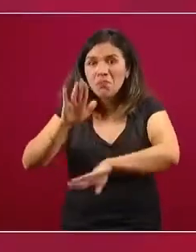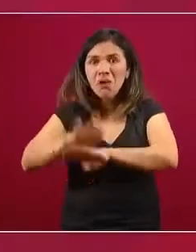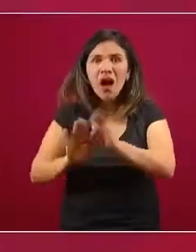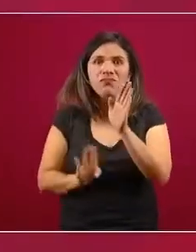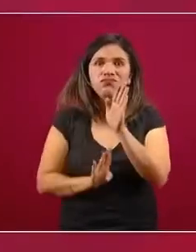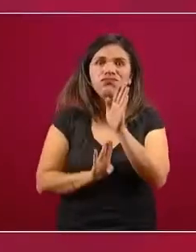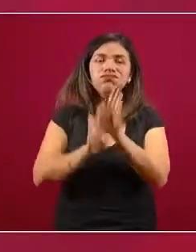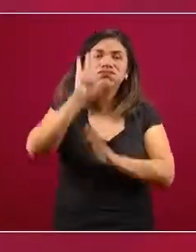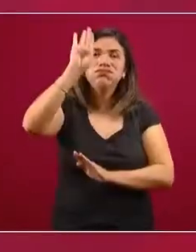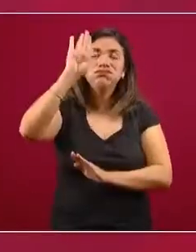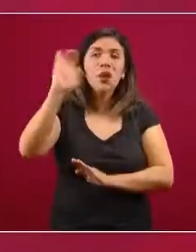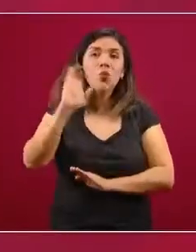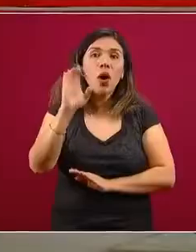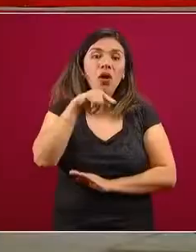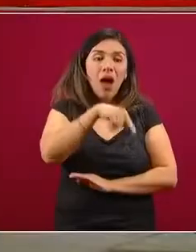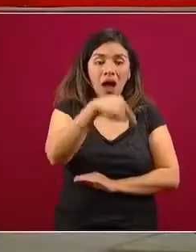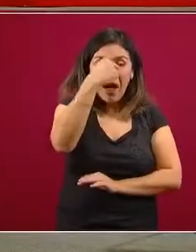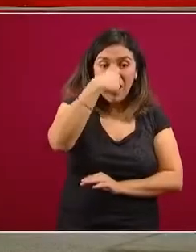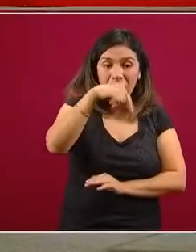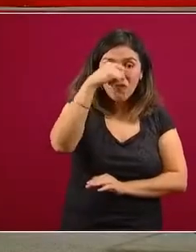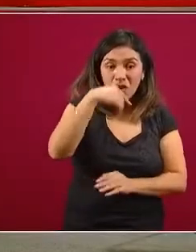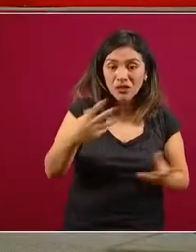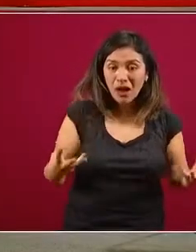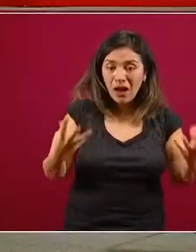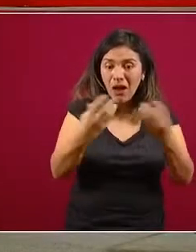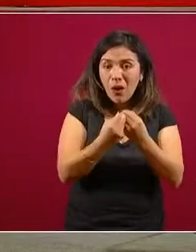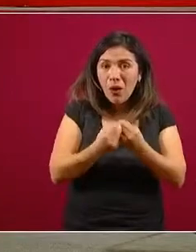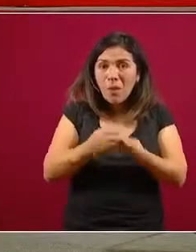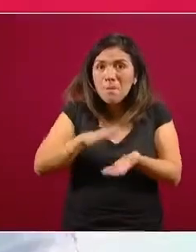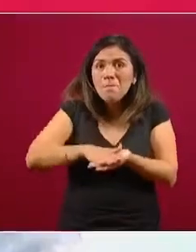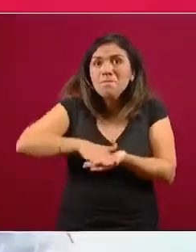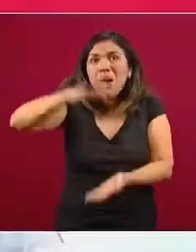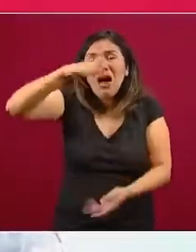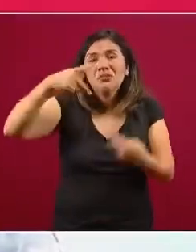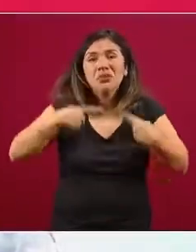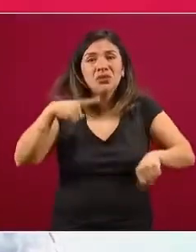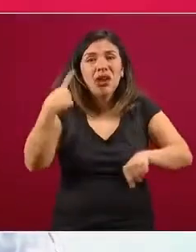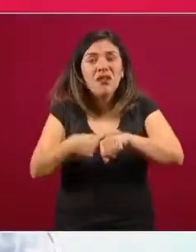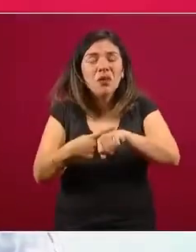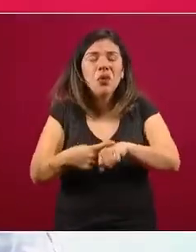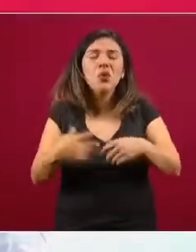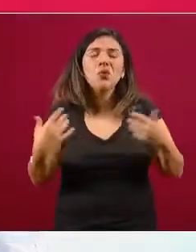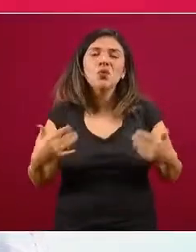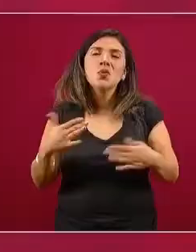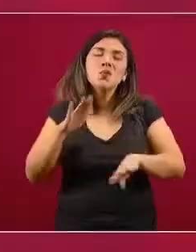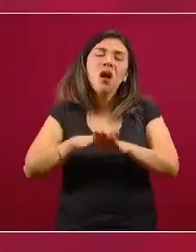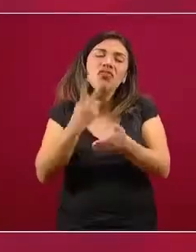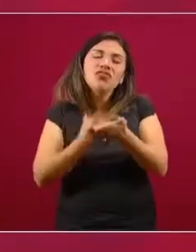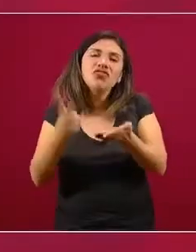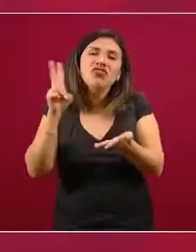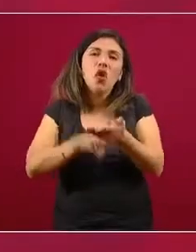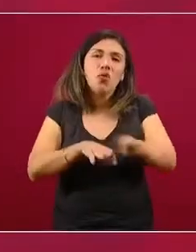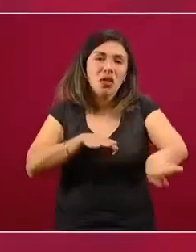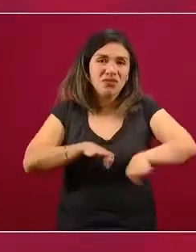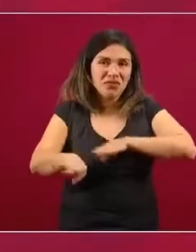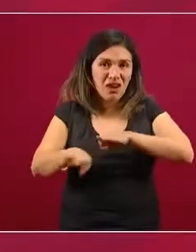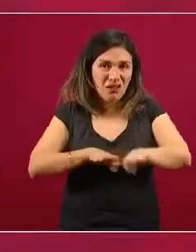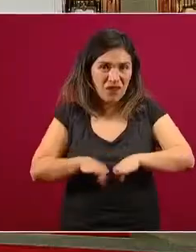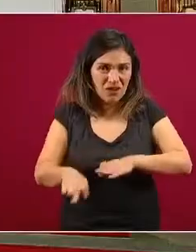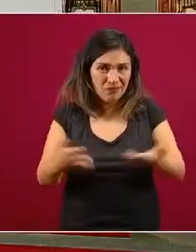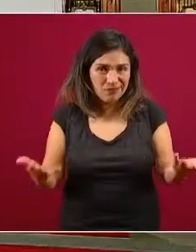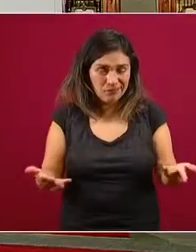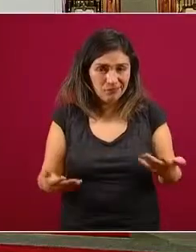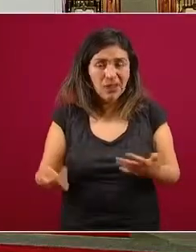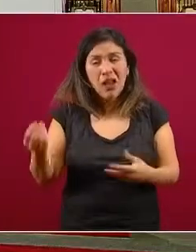repuntar justamente en el momento en que venga la epidemia de influenza, pues se vuelve un reto doble. Entre